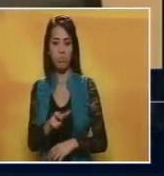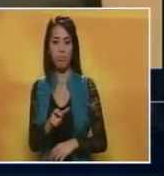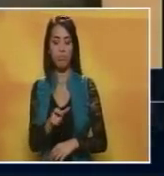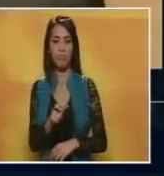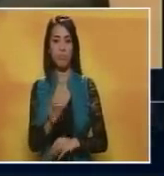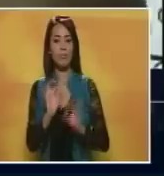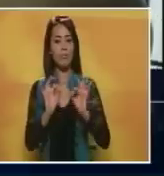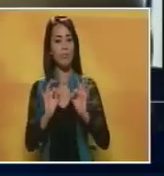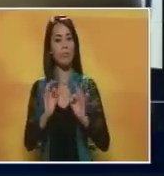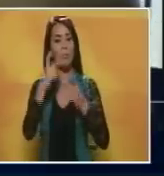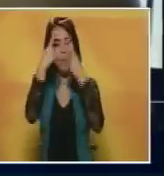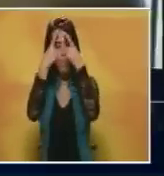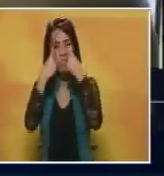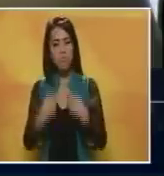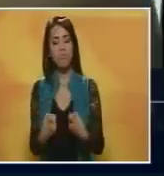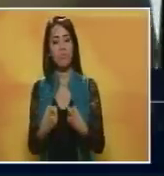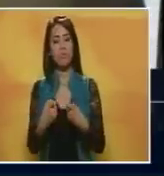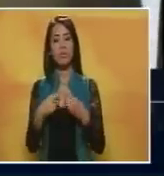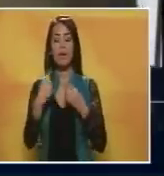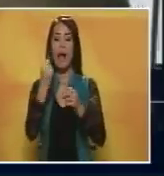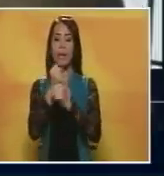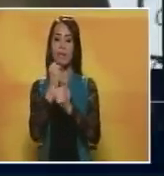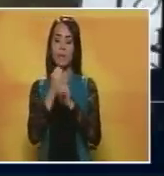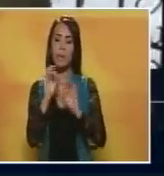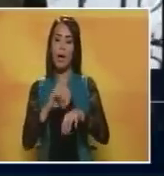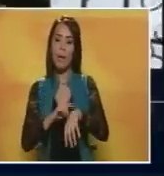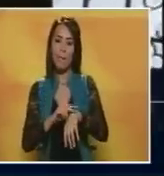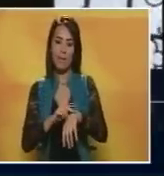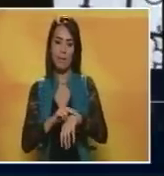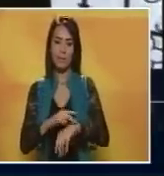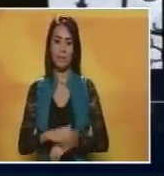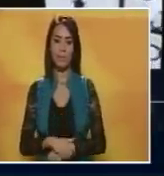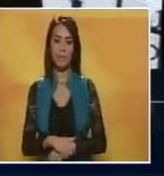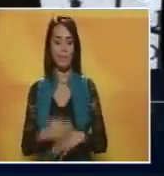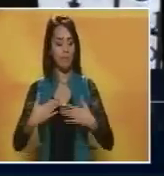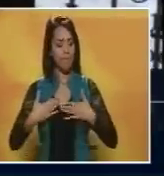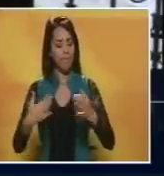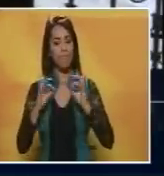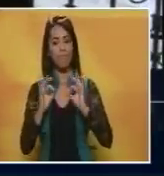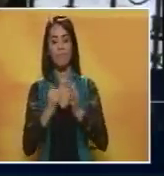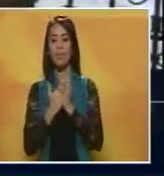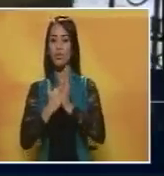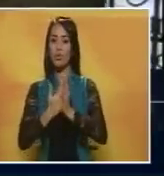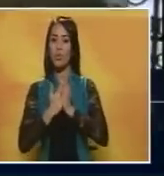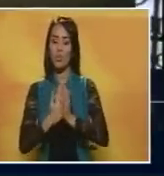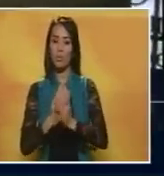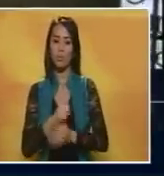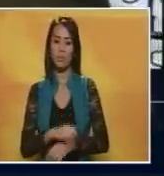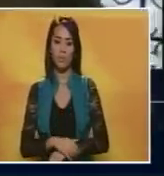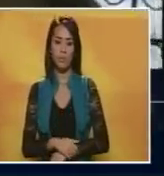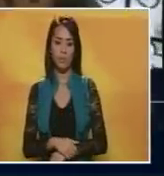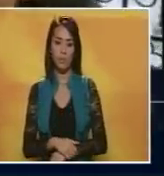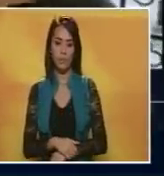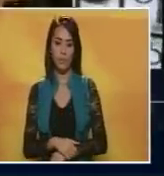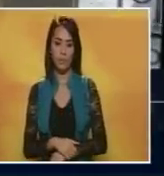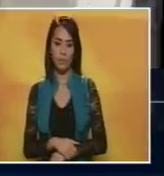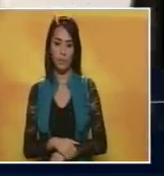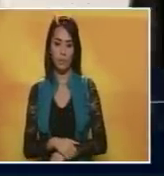distinguió como un profesional y ha negado al ejercicio de la medicina siempre garante del auxilio en casos de urgencia